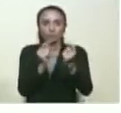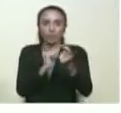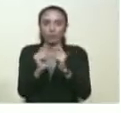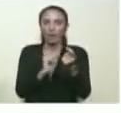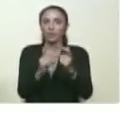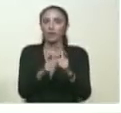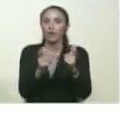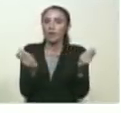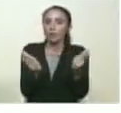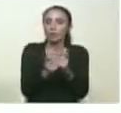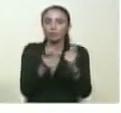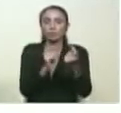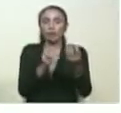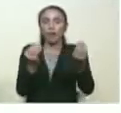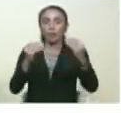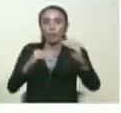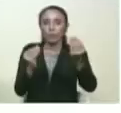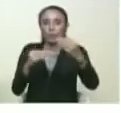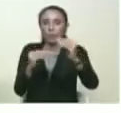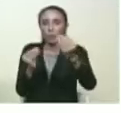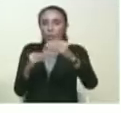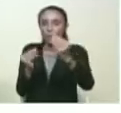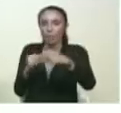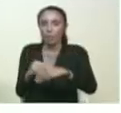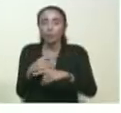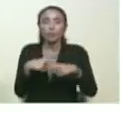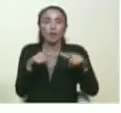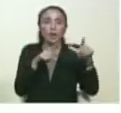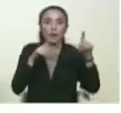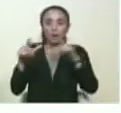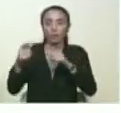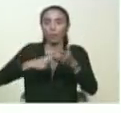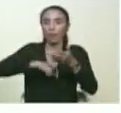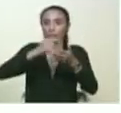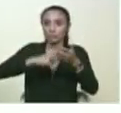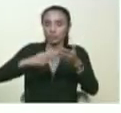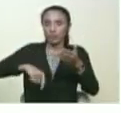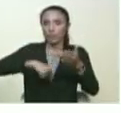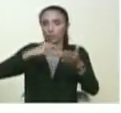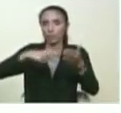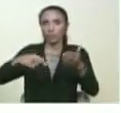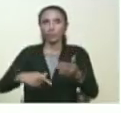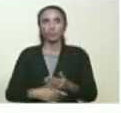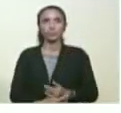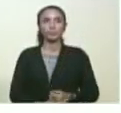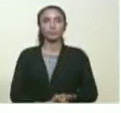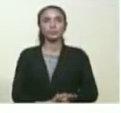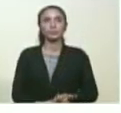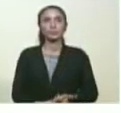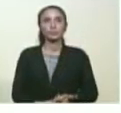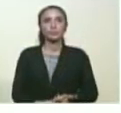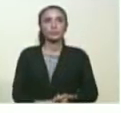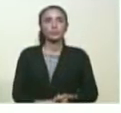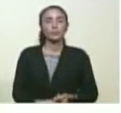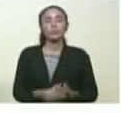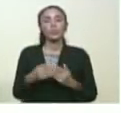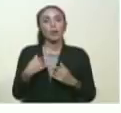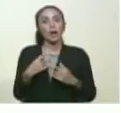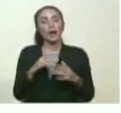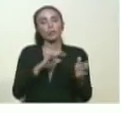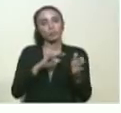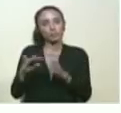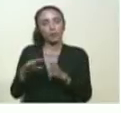acelerada ese acuerdo y está listo para la firma. En materia de los CLAP,